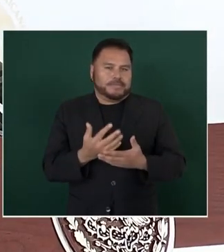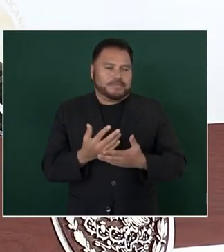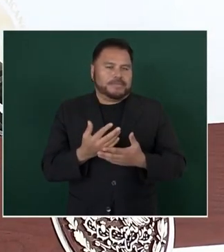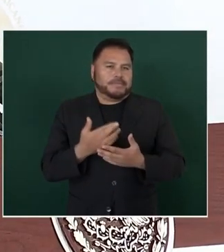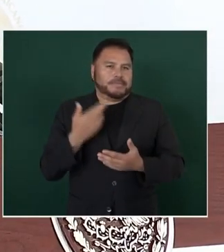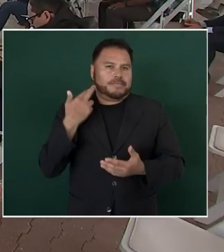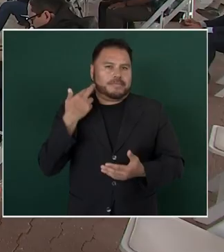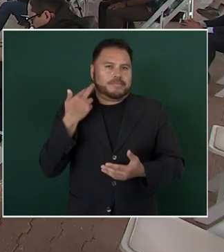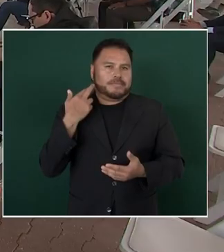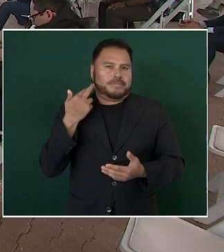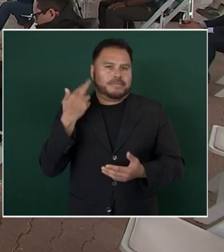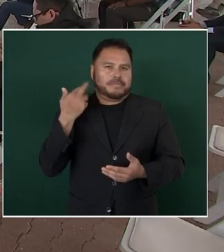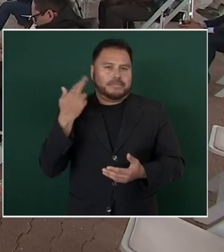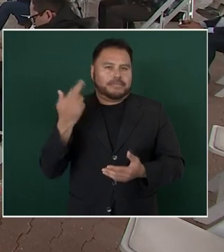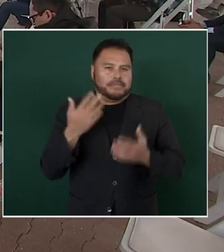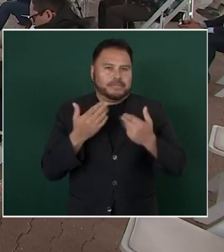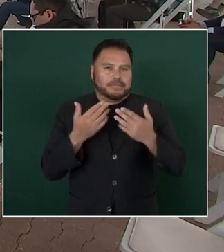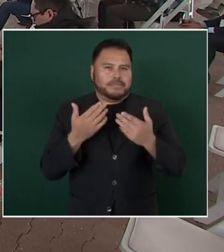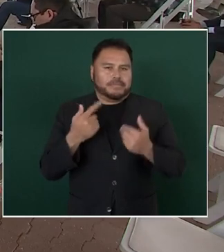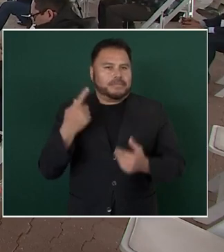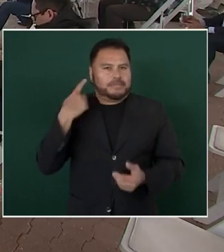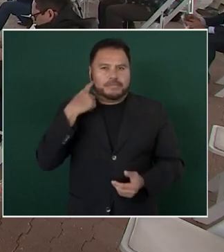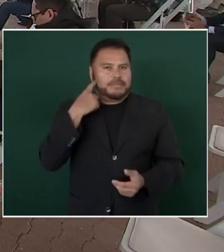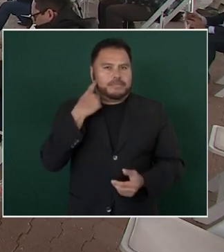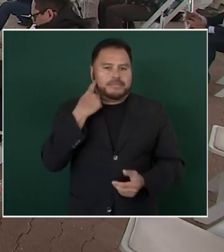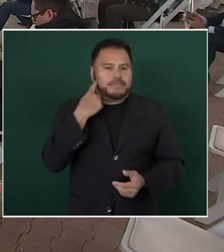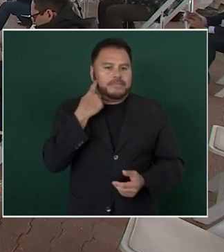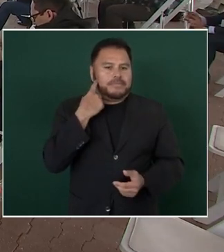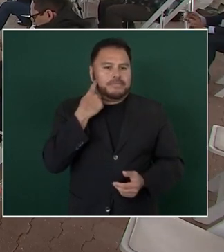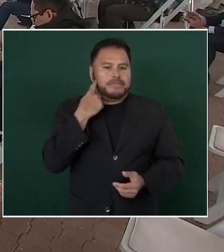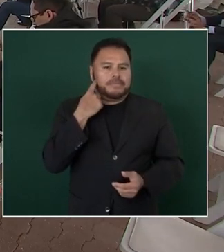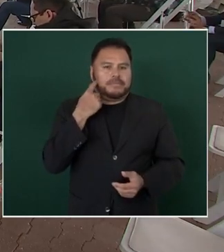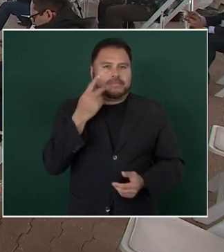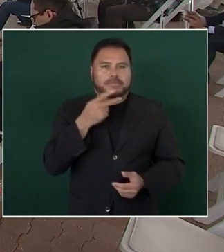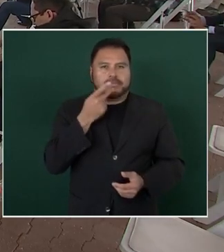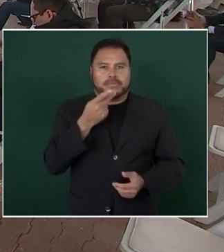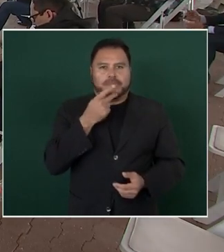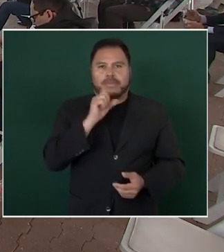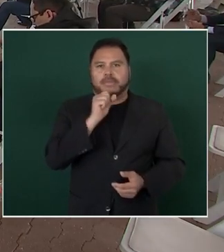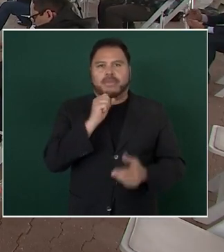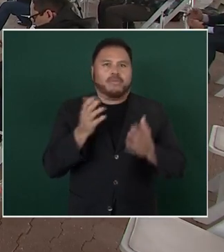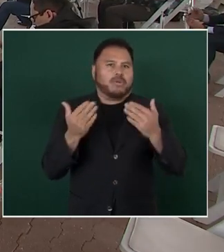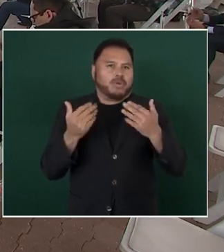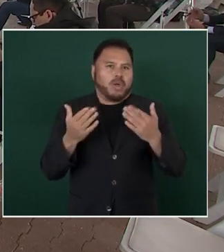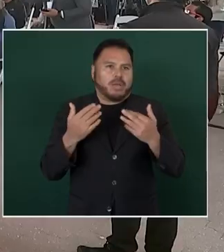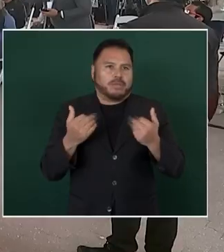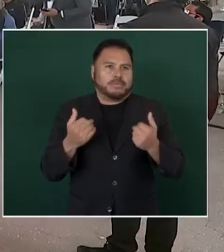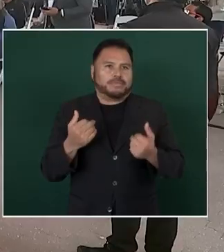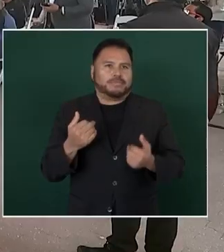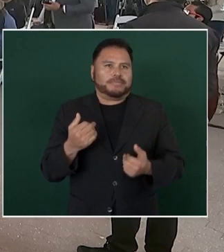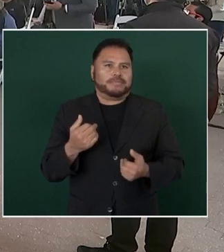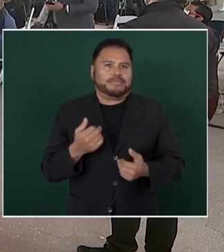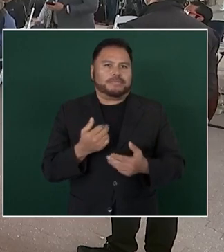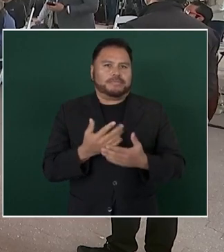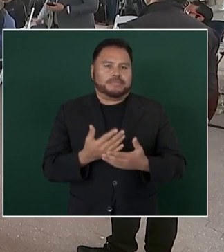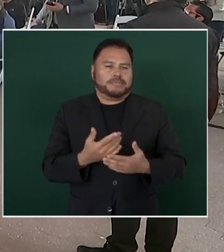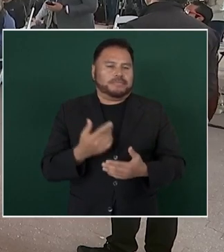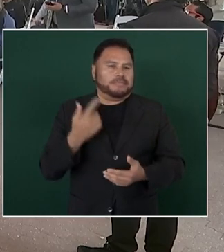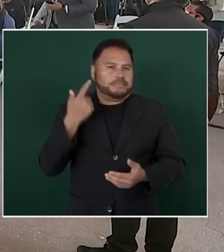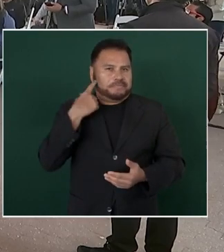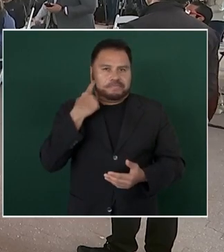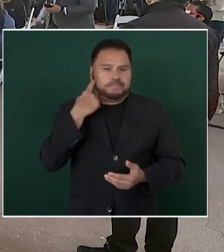situación que les preocupa que puedan generar pérdidas importantes. Y si me pudiera responder una pregunta relacionada con su libro, que